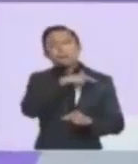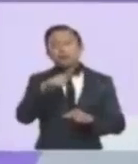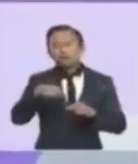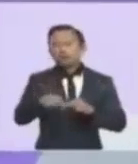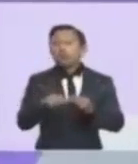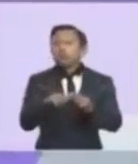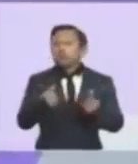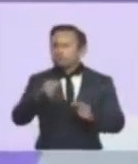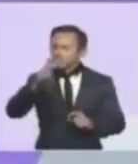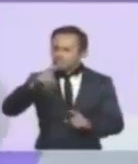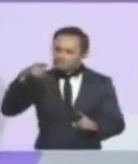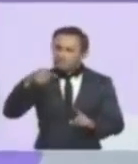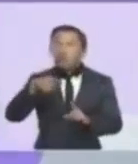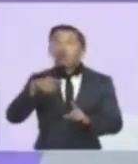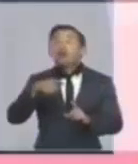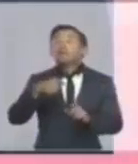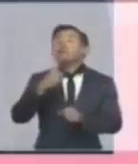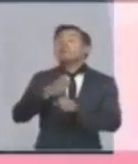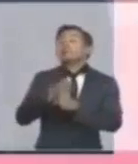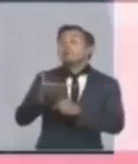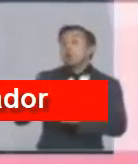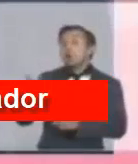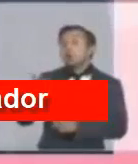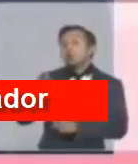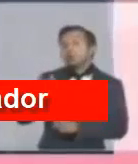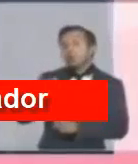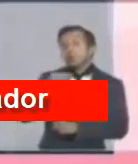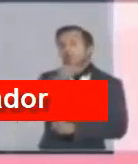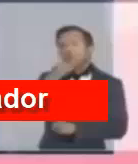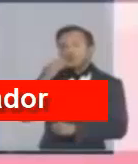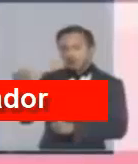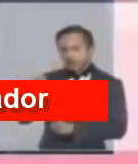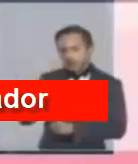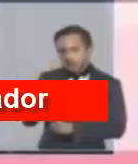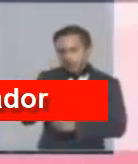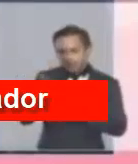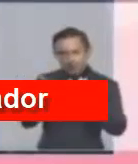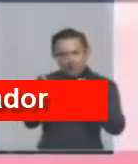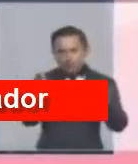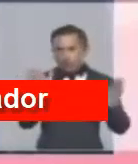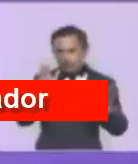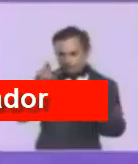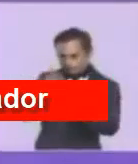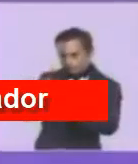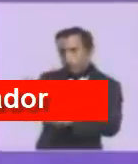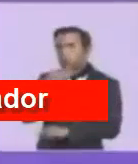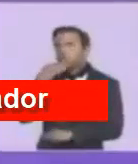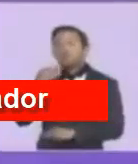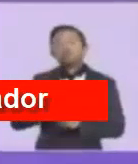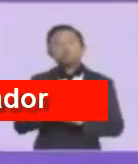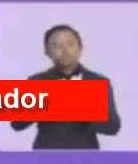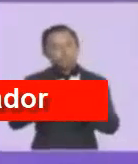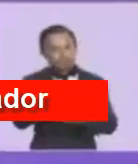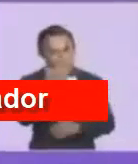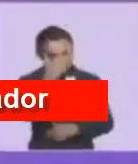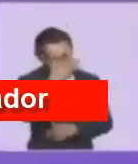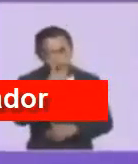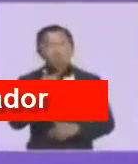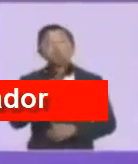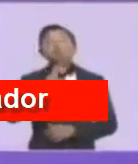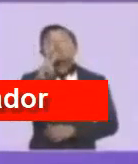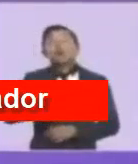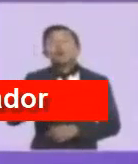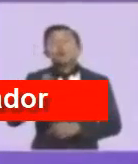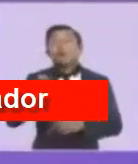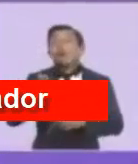retos ahorita en esto que sigue de la campaña, Tatiana? El gran reto que tenemos es hacer que quienes hoy nos escuchan o